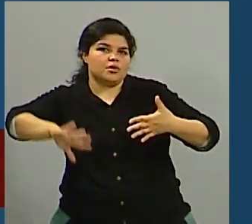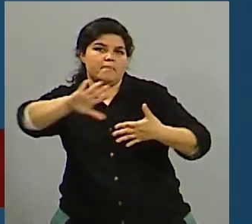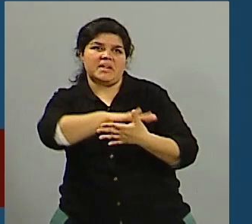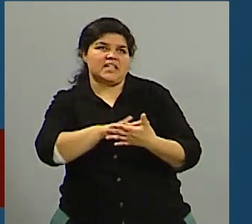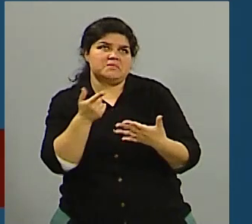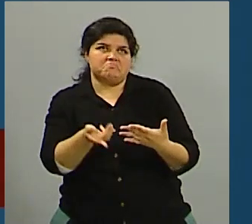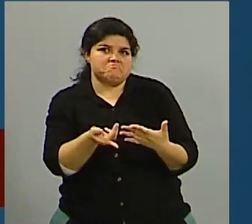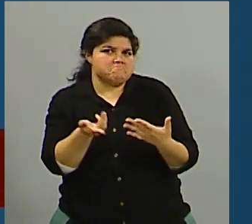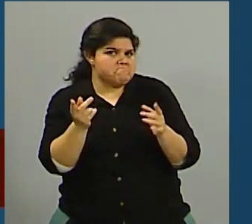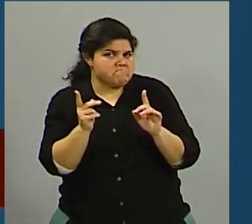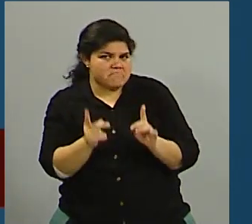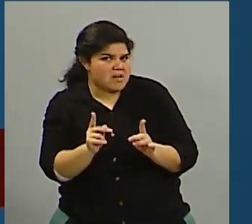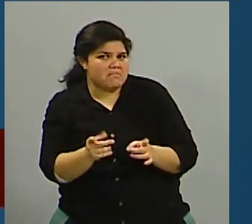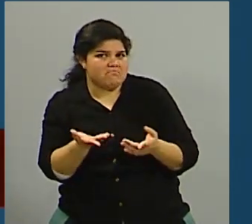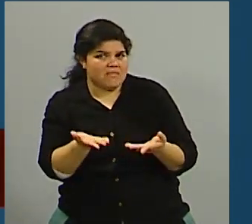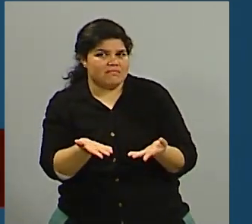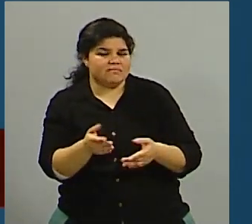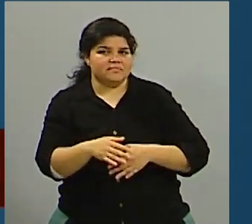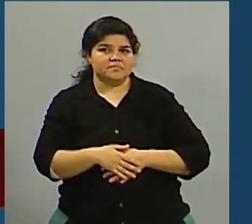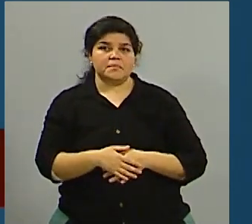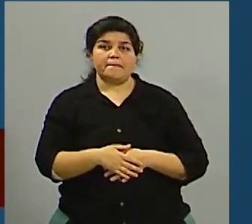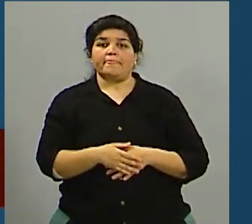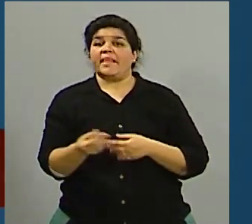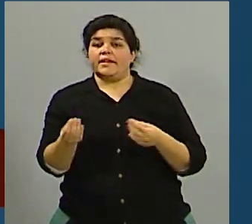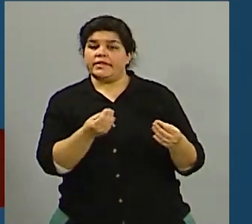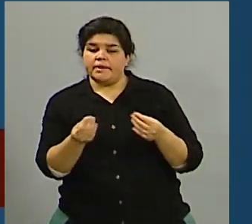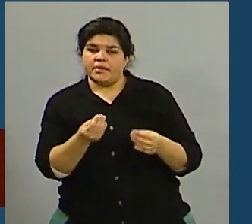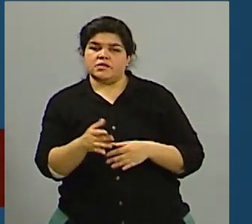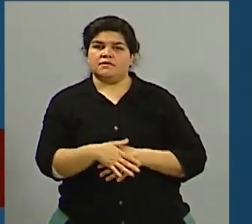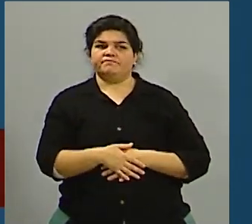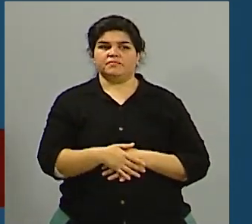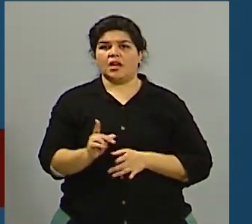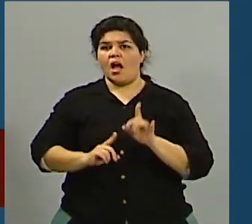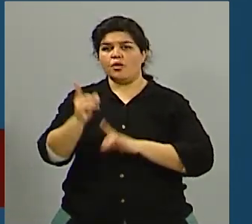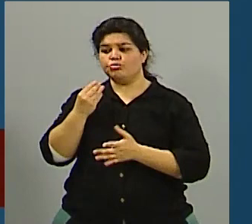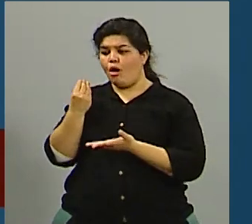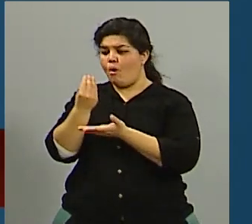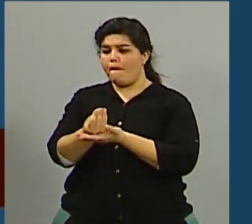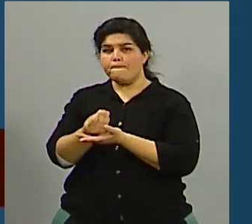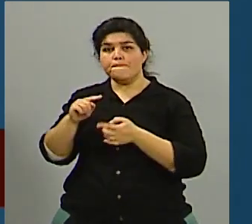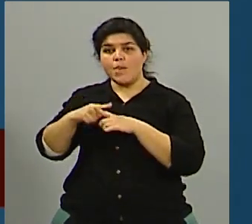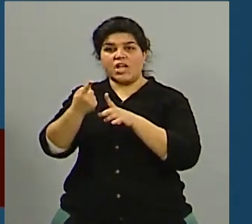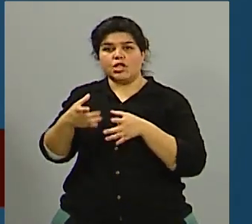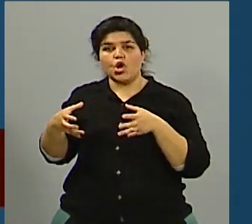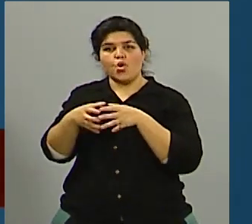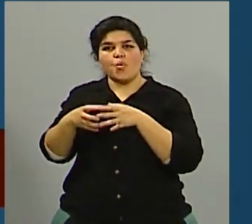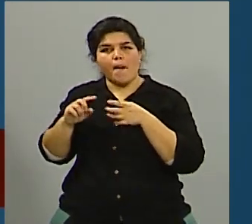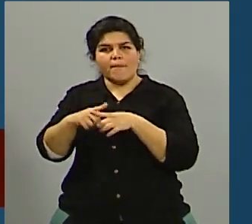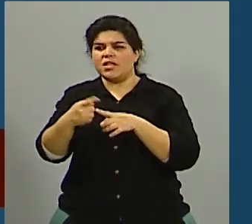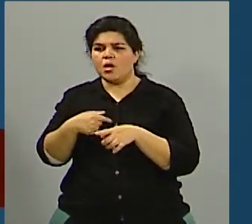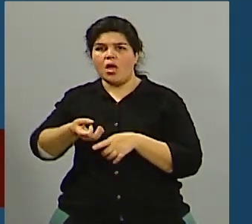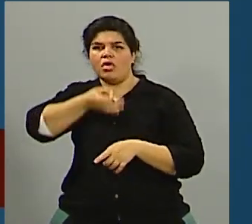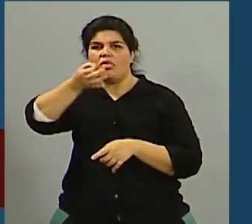seguimos virando hacia discursos que ya teóricamente estaban perimidos, pero